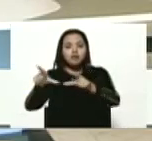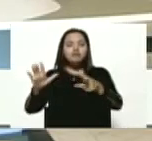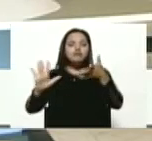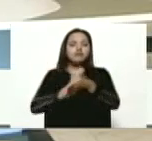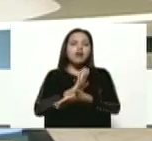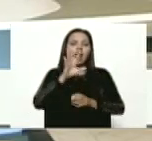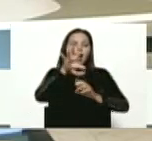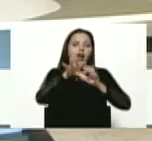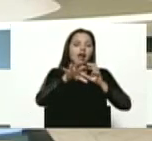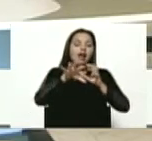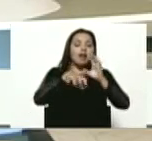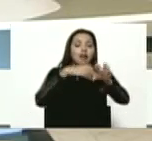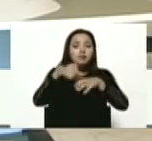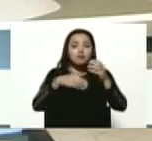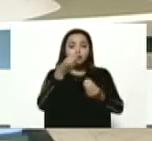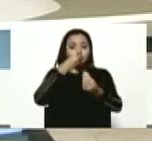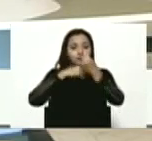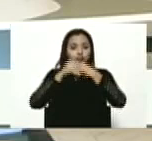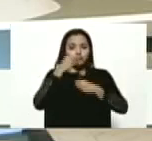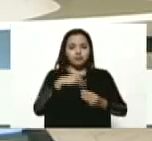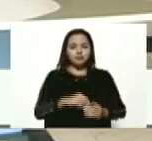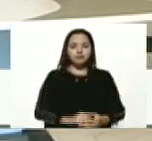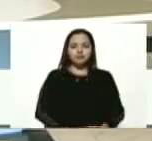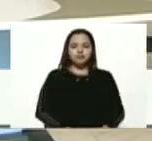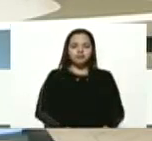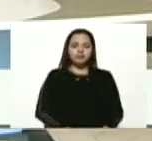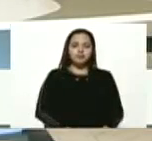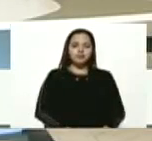alimentos de animales.